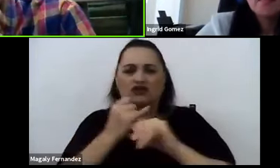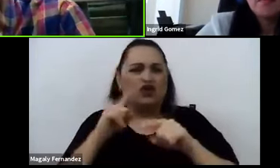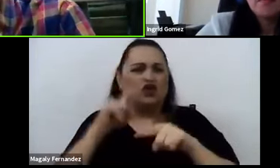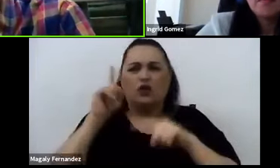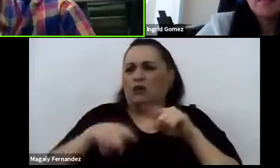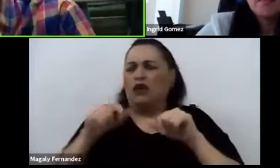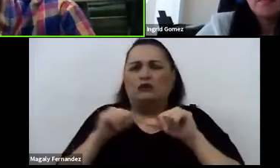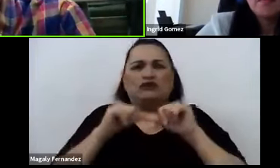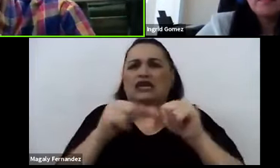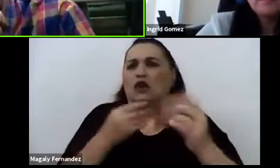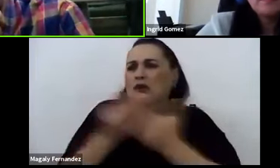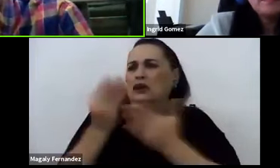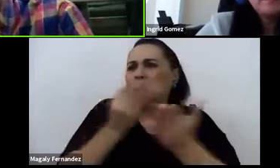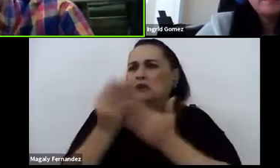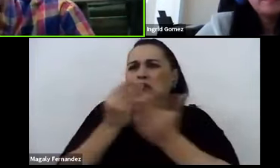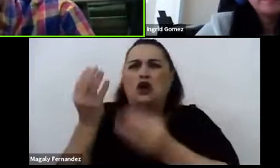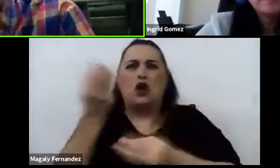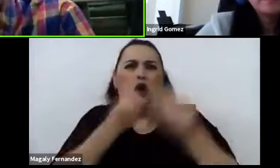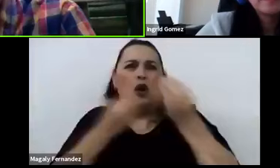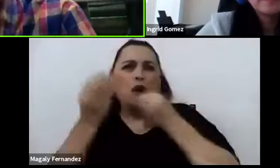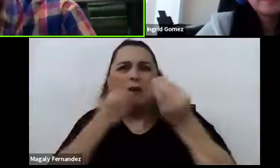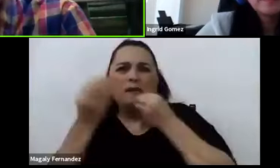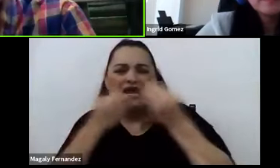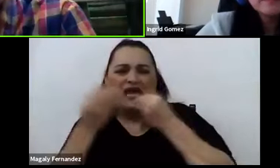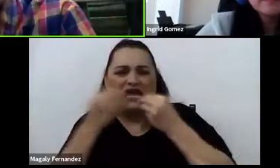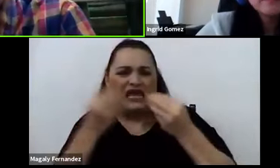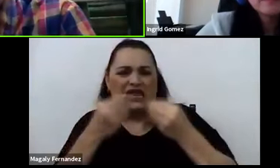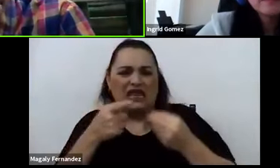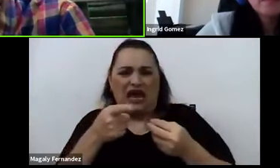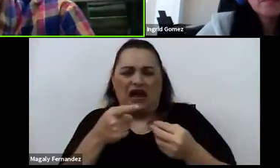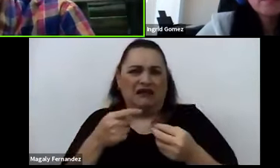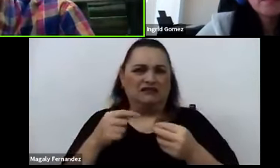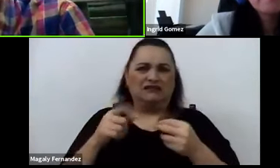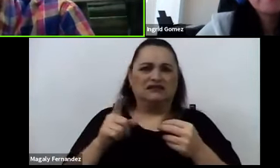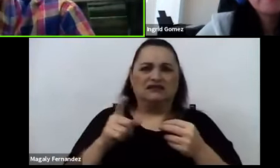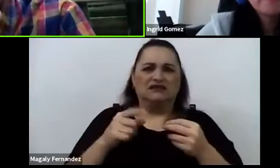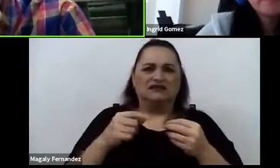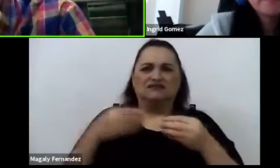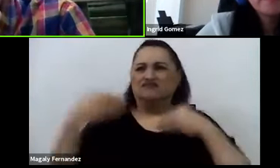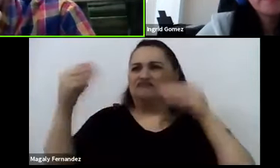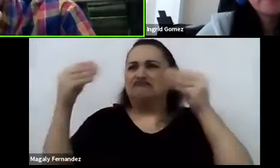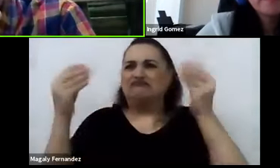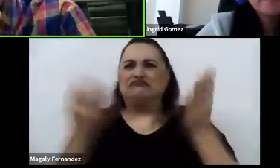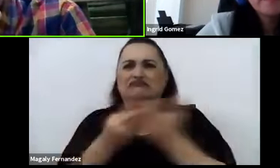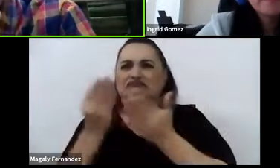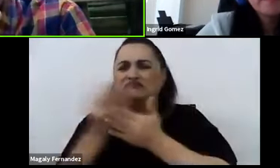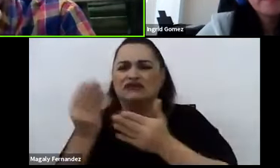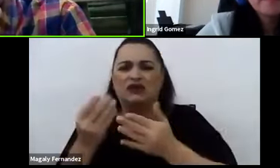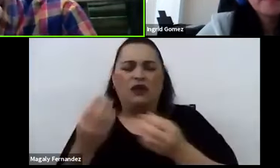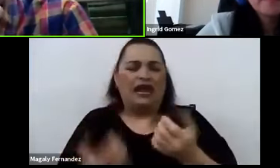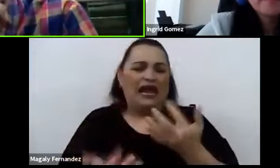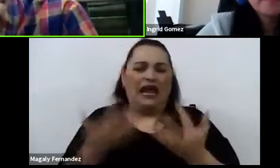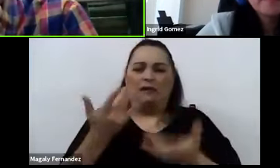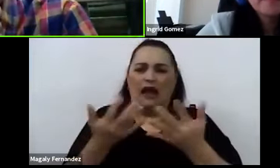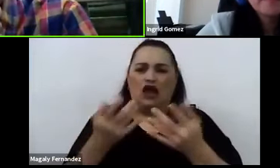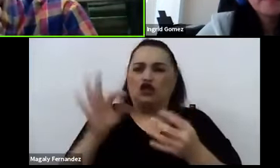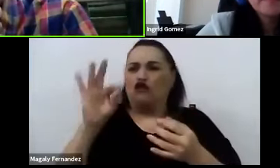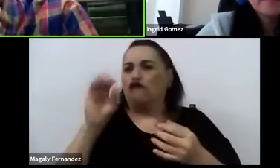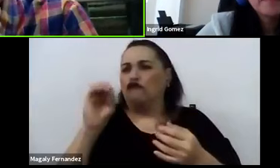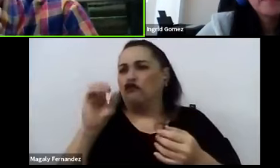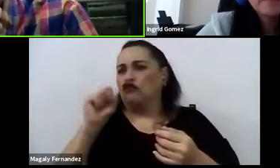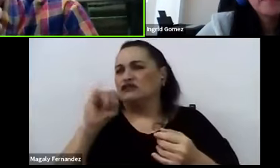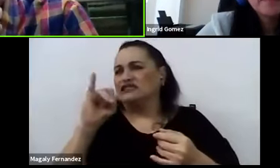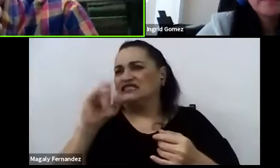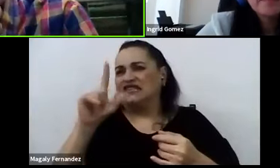seguir consumiendo comida de las antípodas, ni quemando los fósiles del